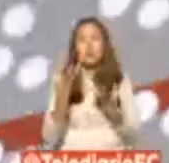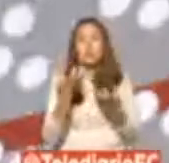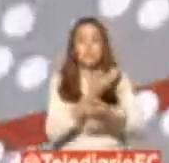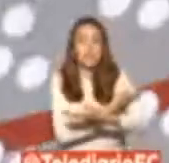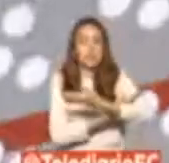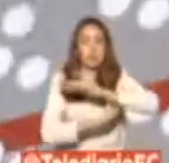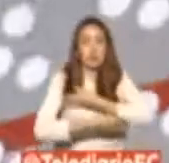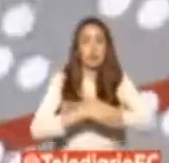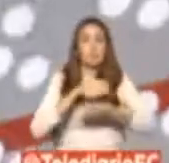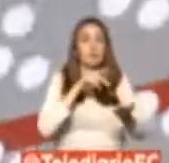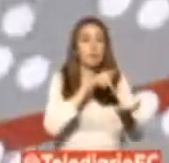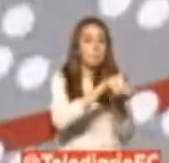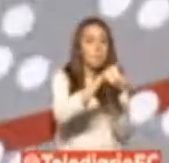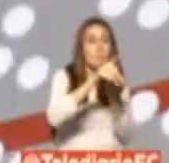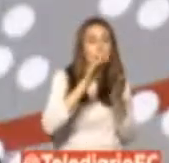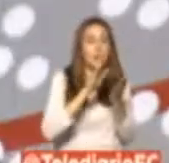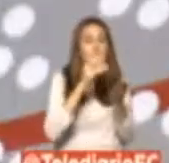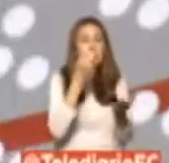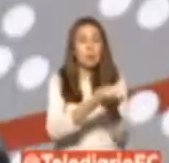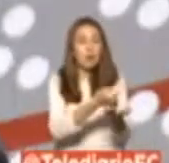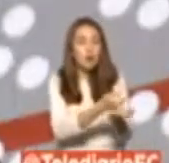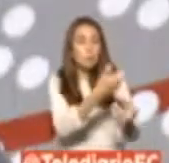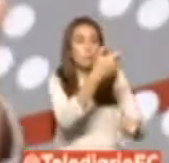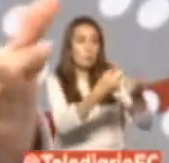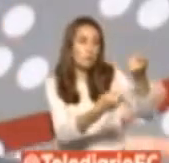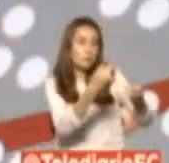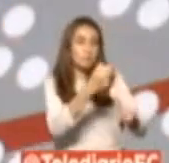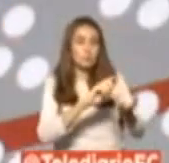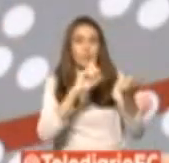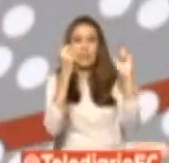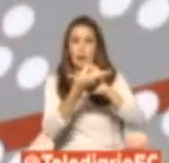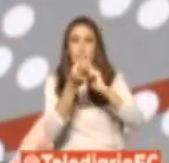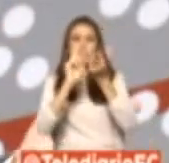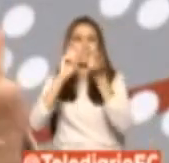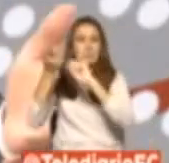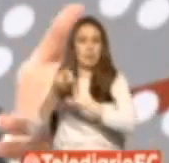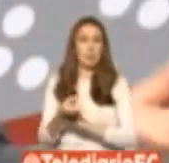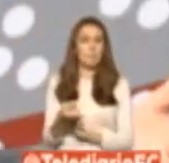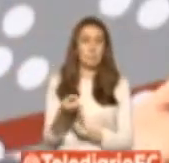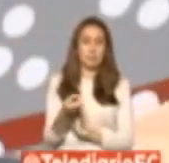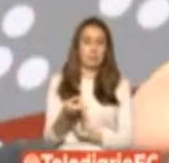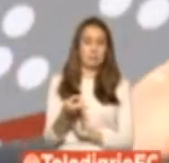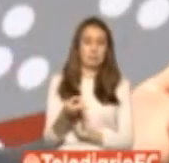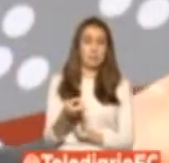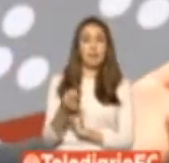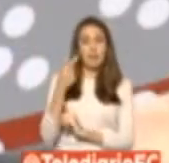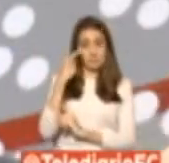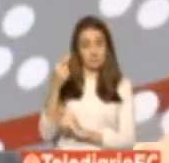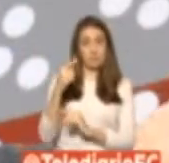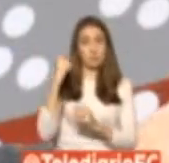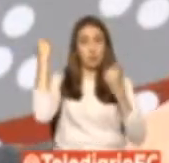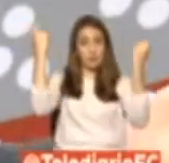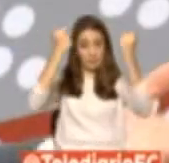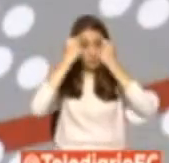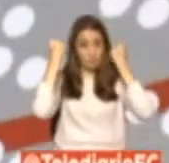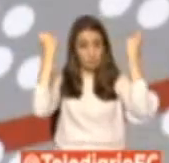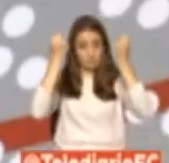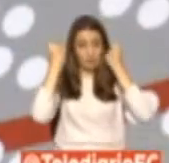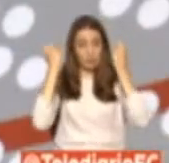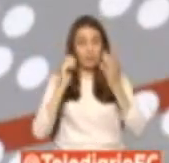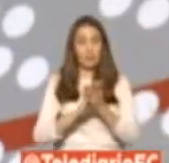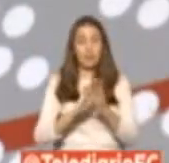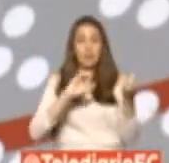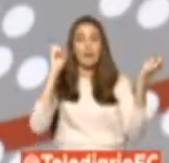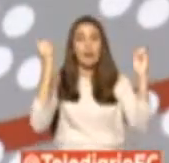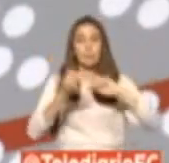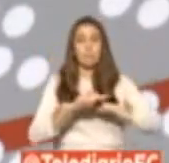camisetas, pagan la impresión, compran los vehículos, contratan el agente, pagan el servicio, exacto.